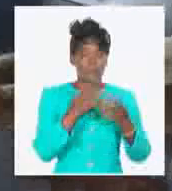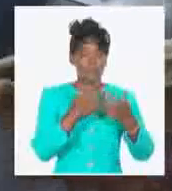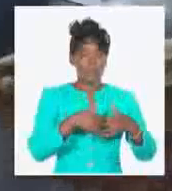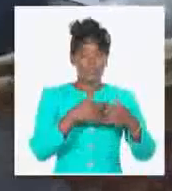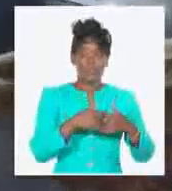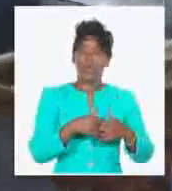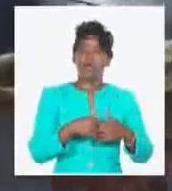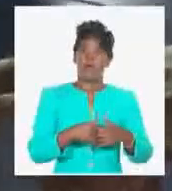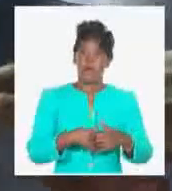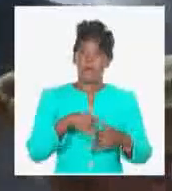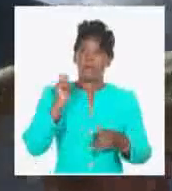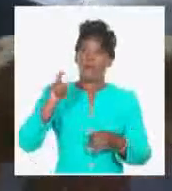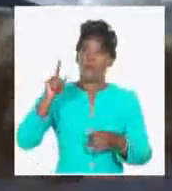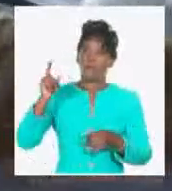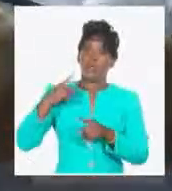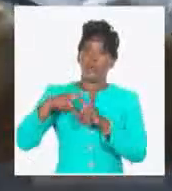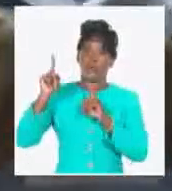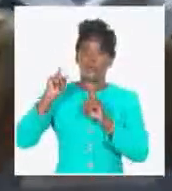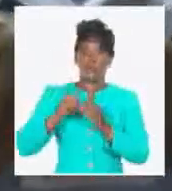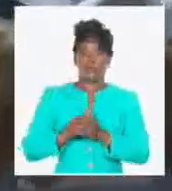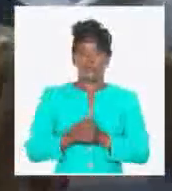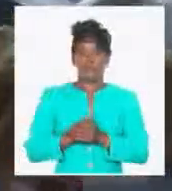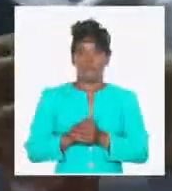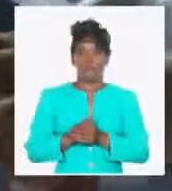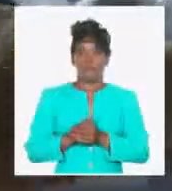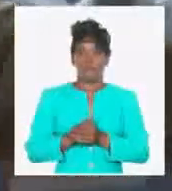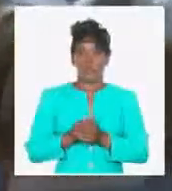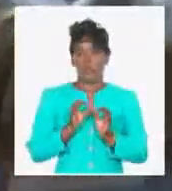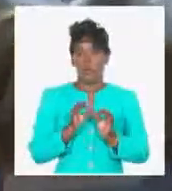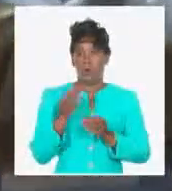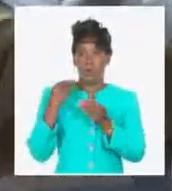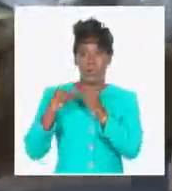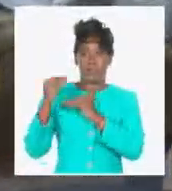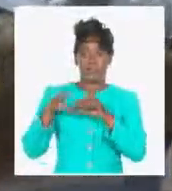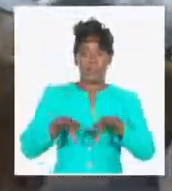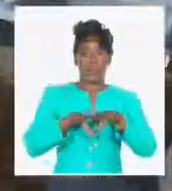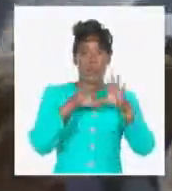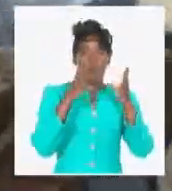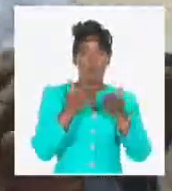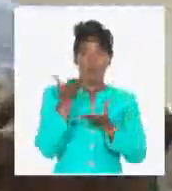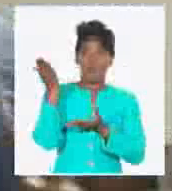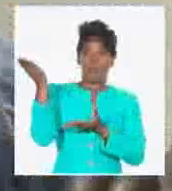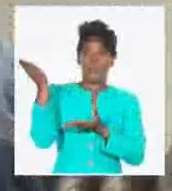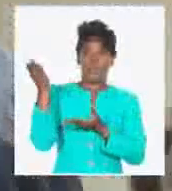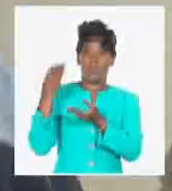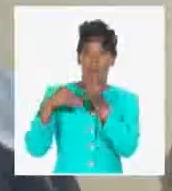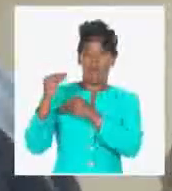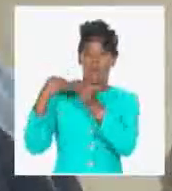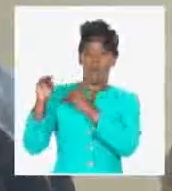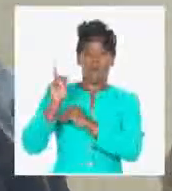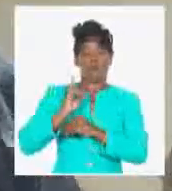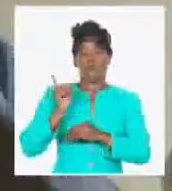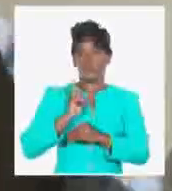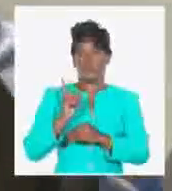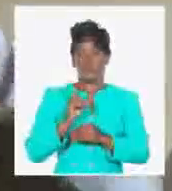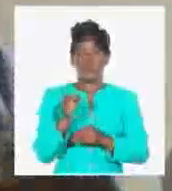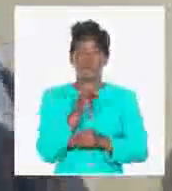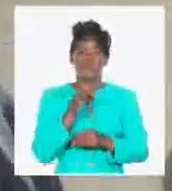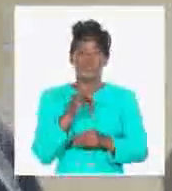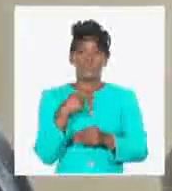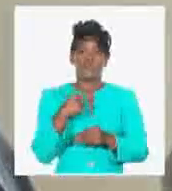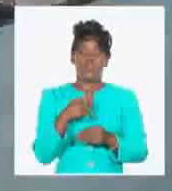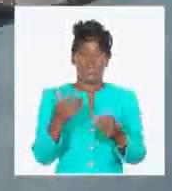para cubrir la demanda. Eso es lo que el país debe importar, pero no toda. Y el municipio va a depender ¿de qué? De